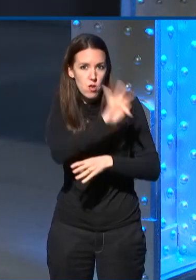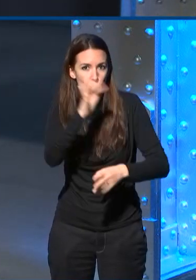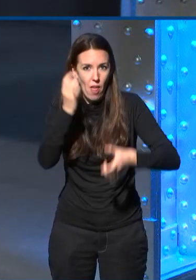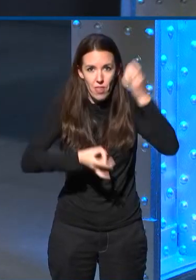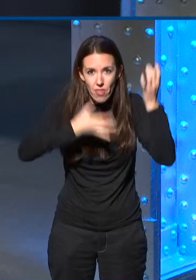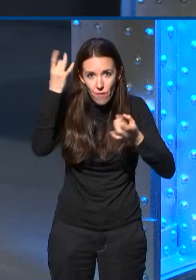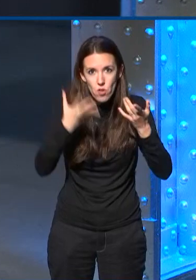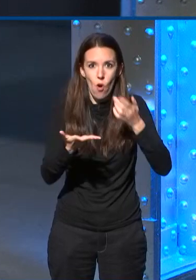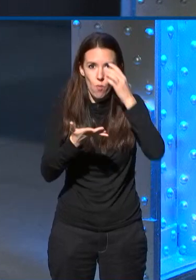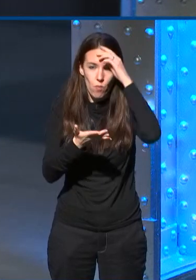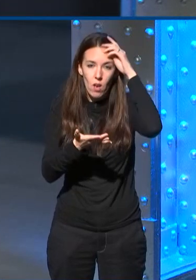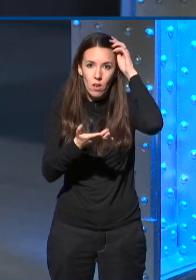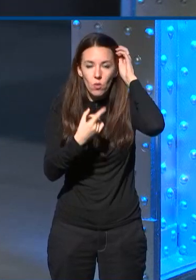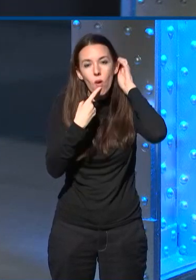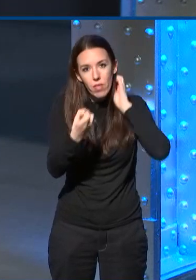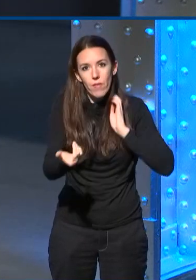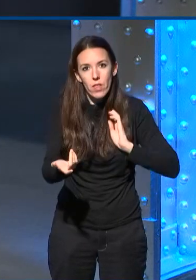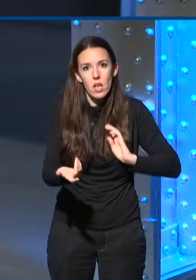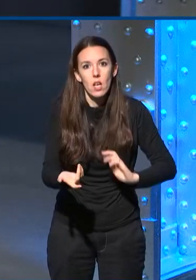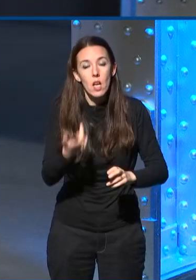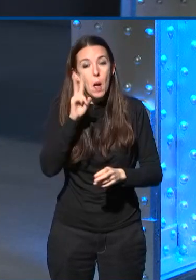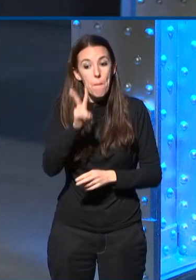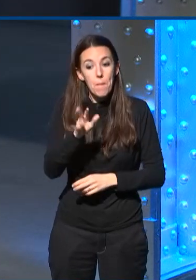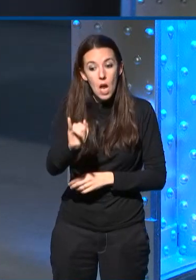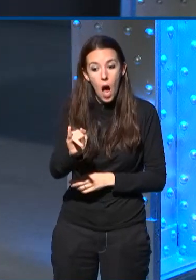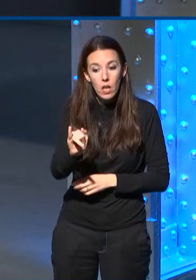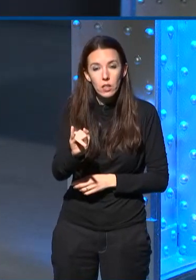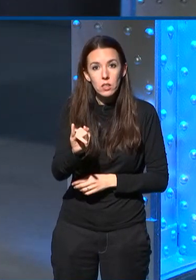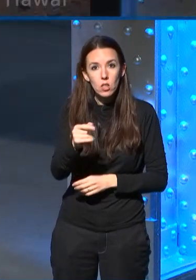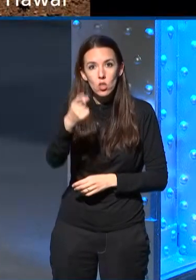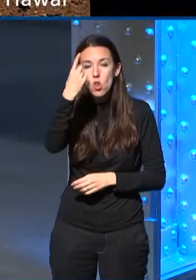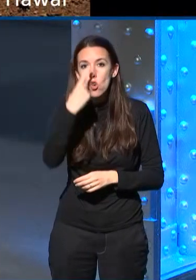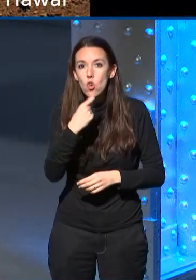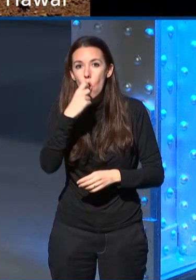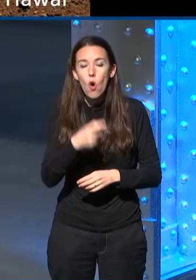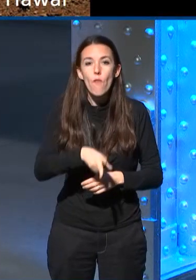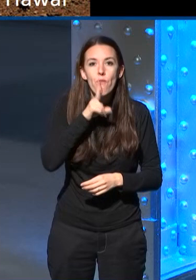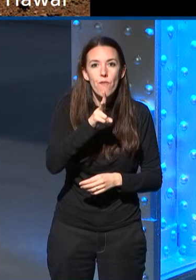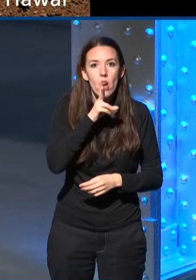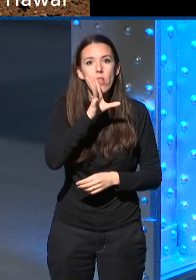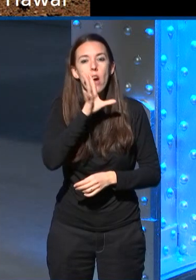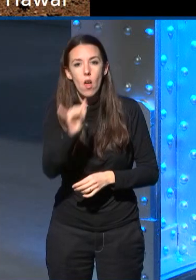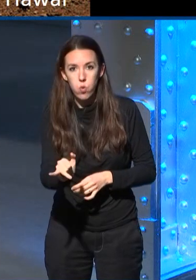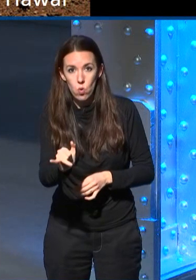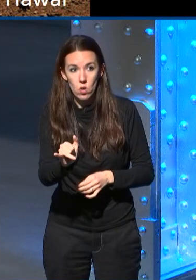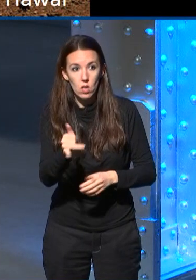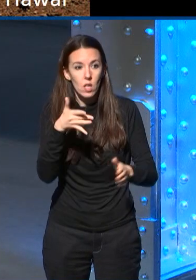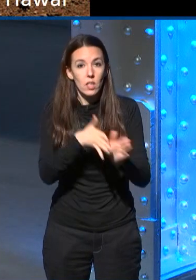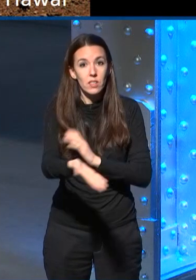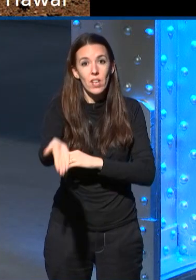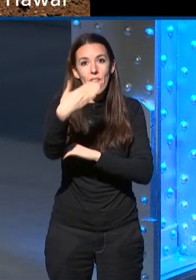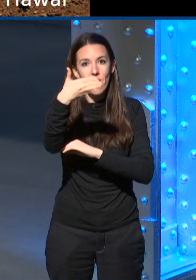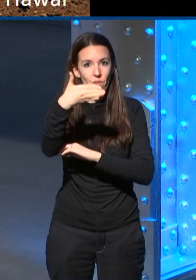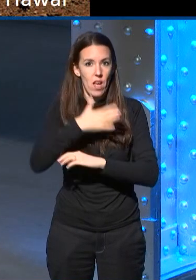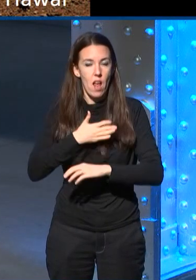Entonces, es complicado. Fíjense aquí, rojo, verde, azul. Es la bandera de